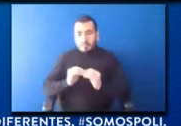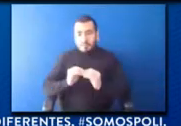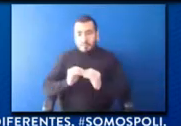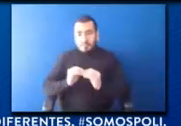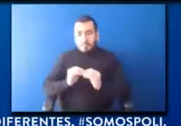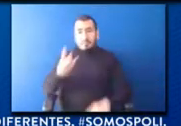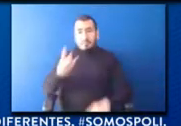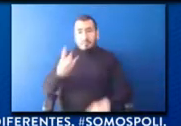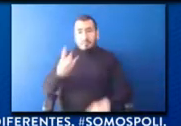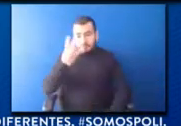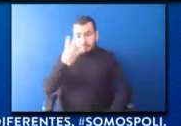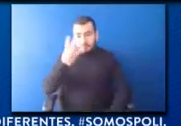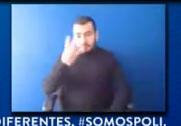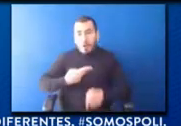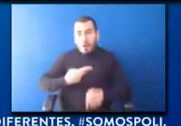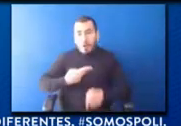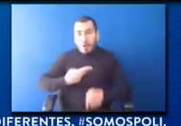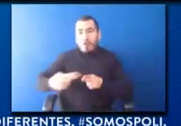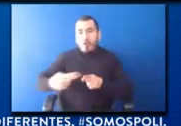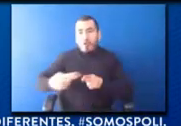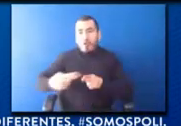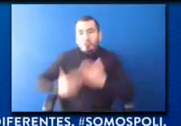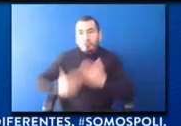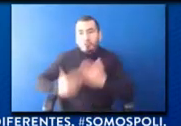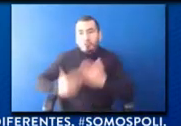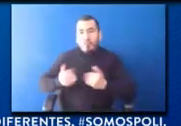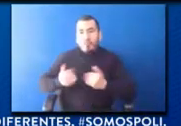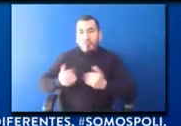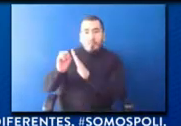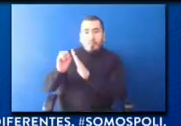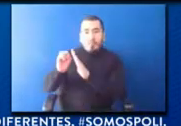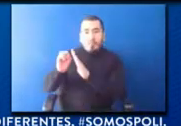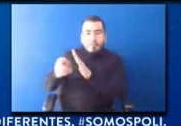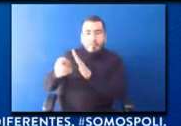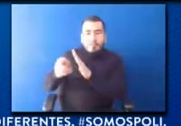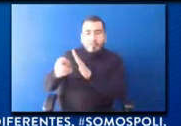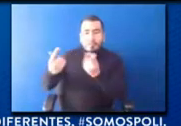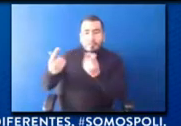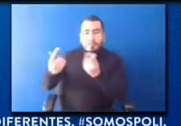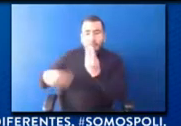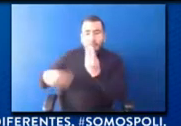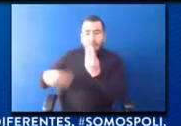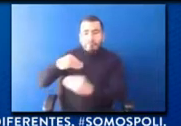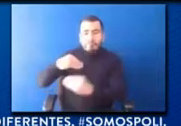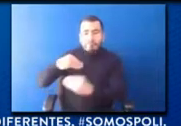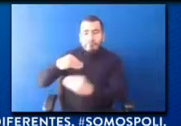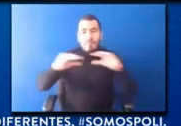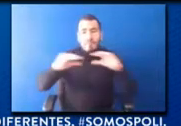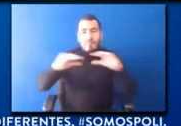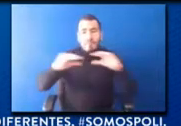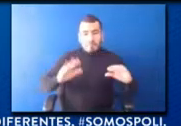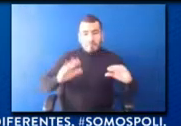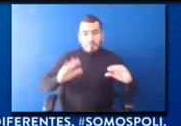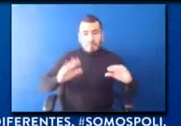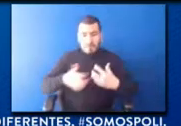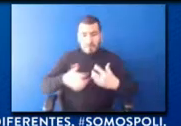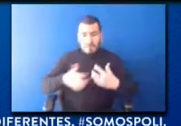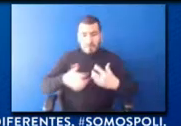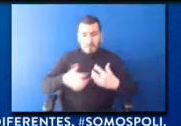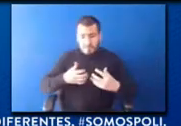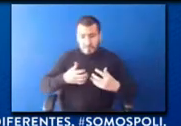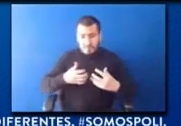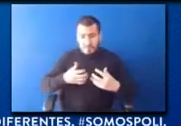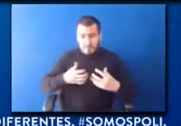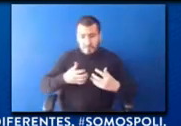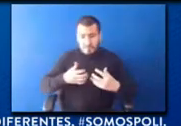a empezar para hacer depósitos y transacciones de dinero en blockchain sin utilizar un sistema de pago de bajo valor,